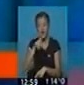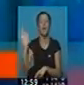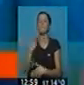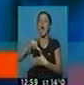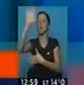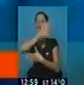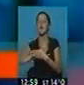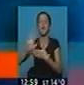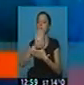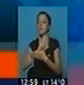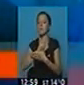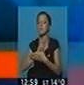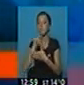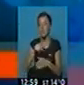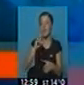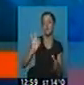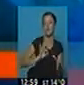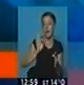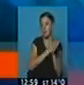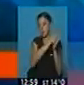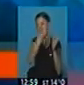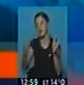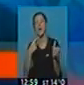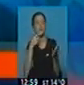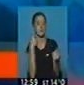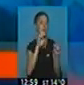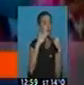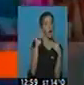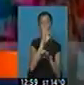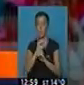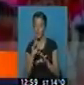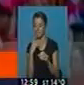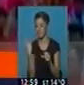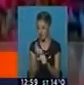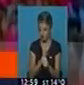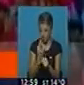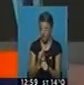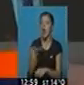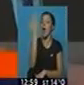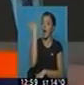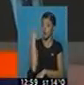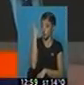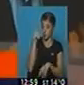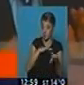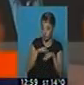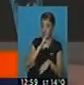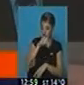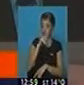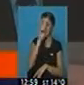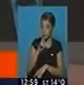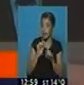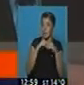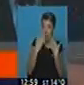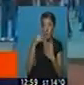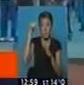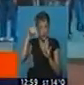puede tomar estos periodos con una aplanadora que diga está mejor o peor. Yo creo que en un momento Venezuela estuvo mejor y ahora está peor